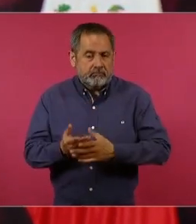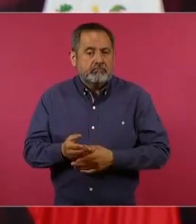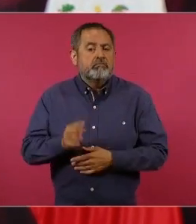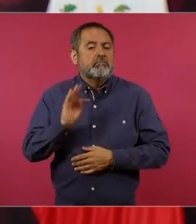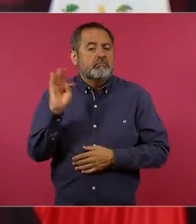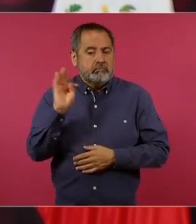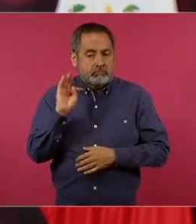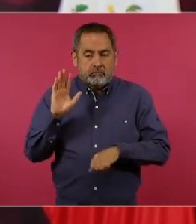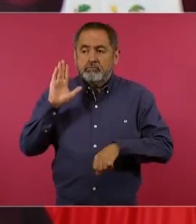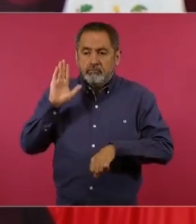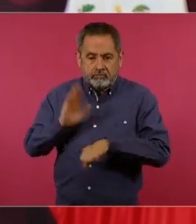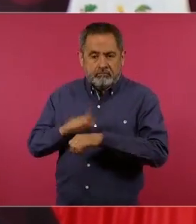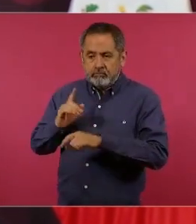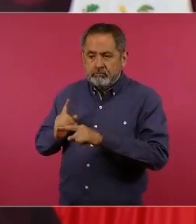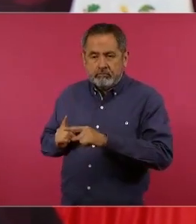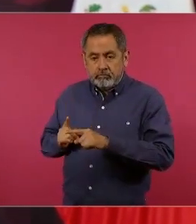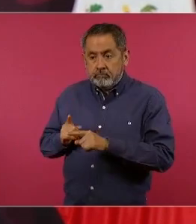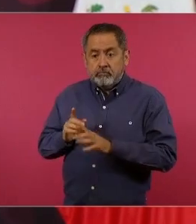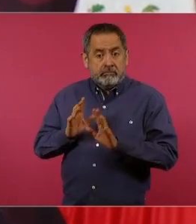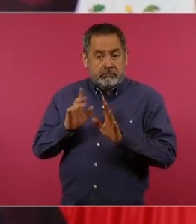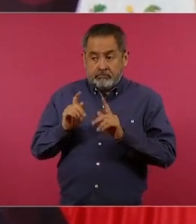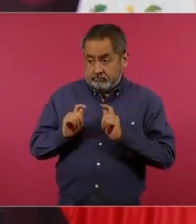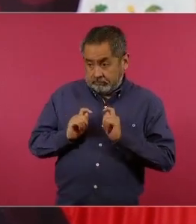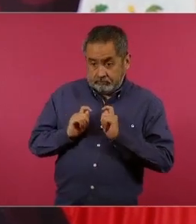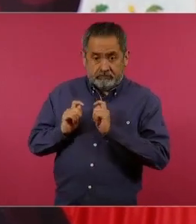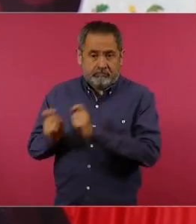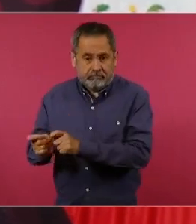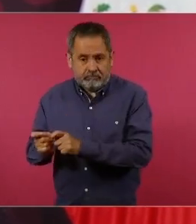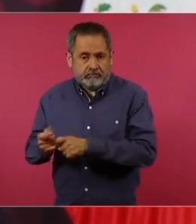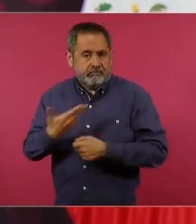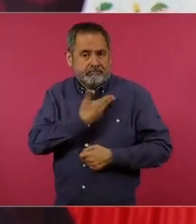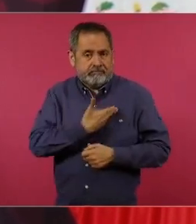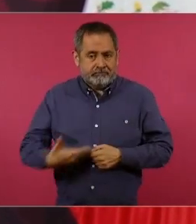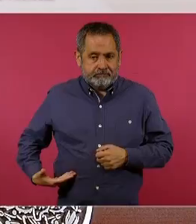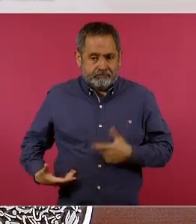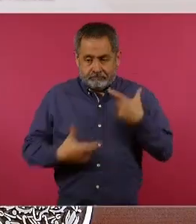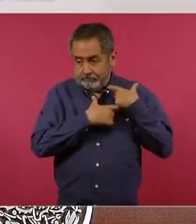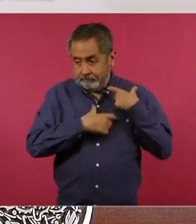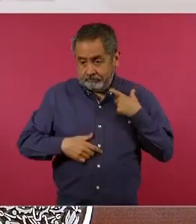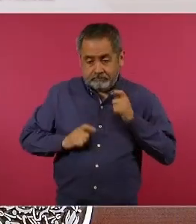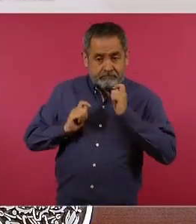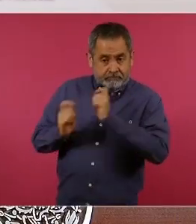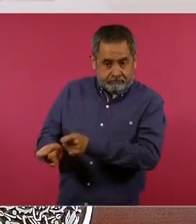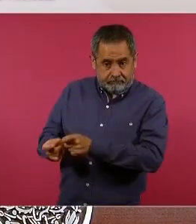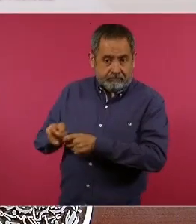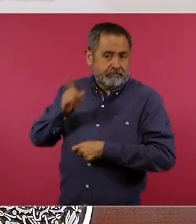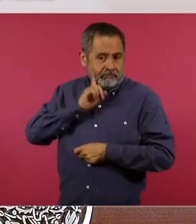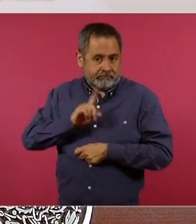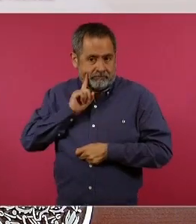envíe una vez que sea presidenta constitucional